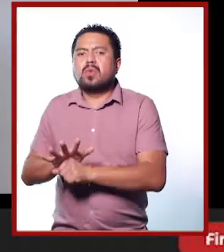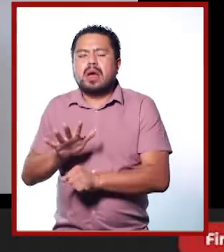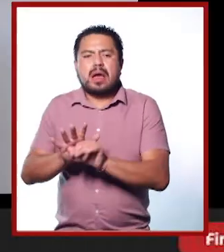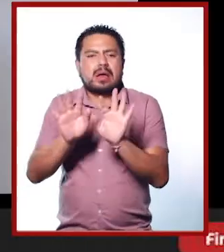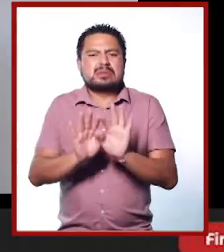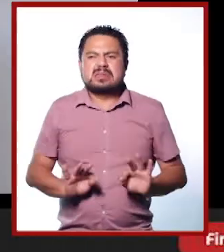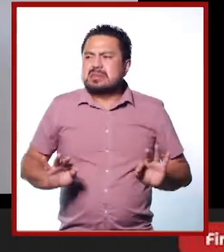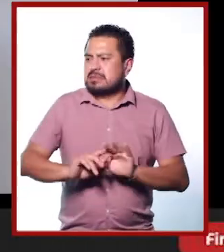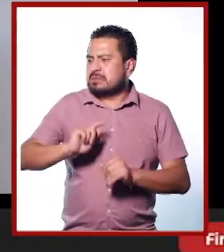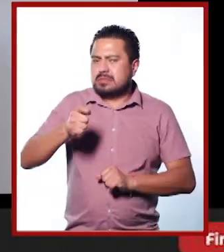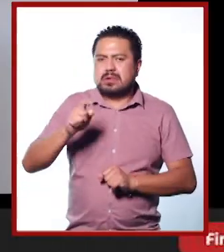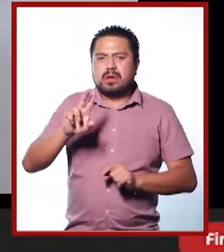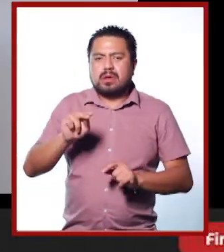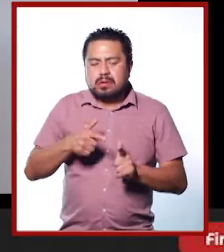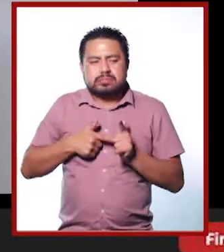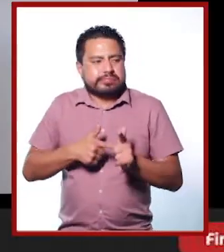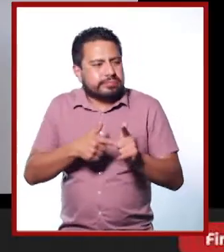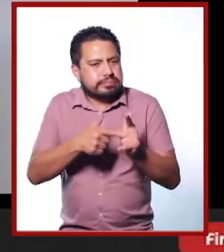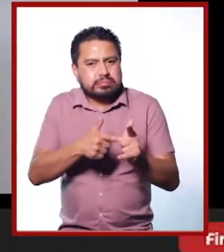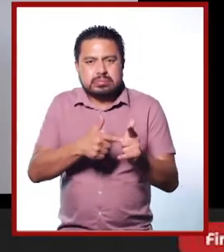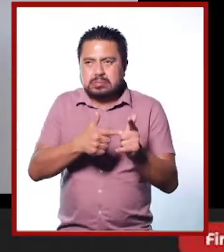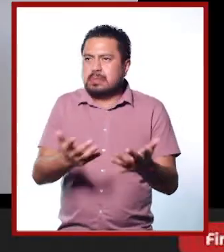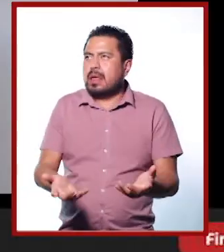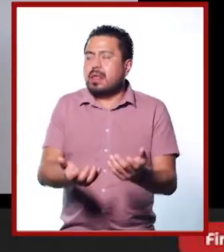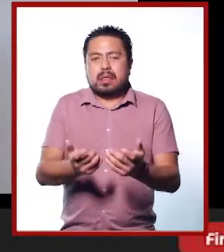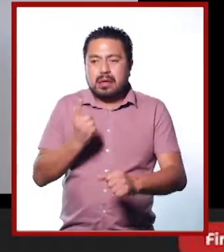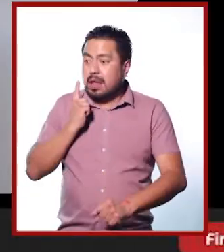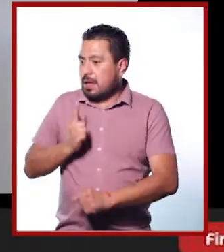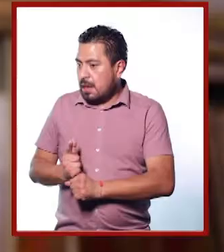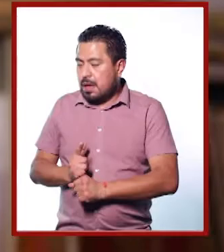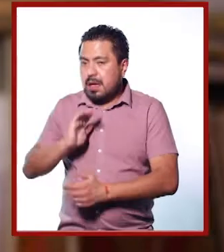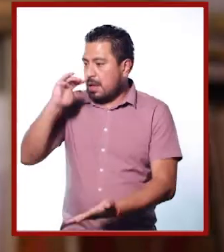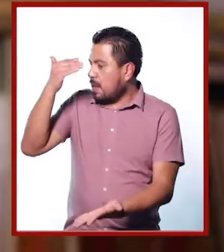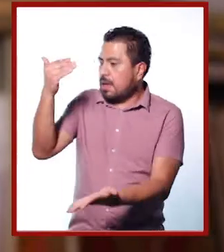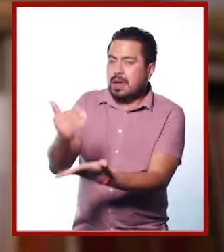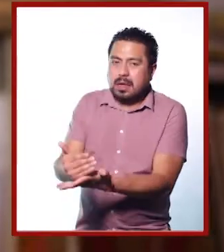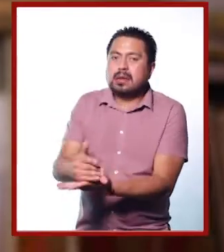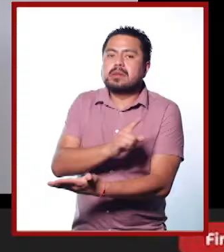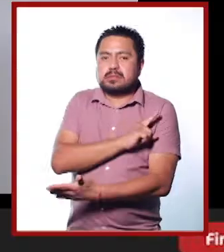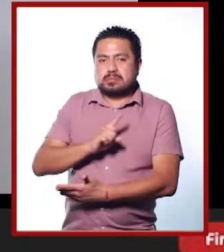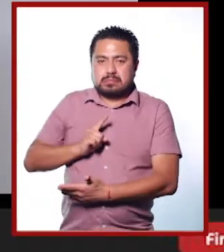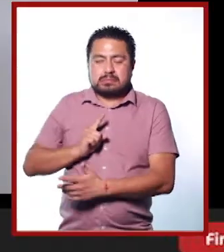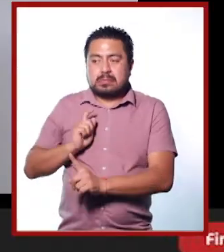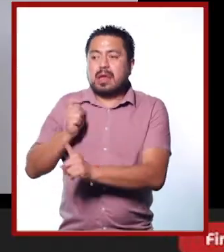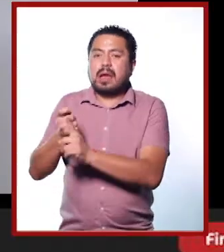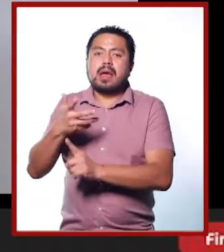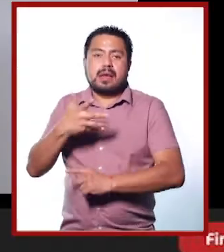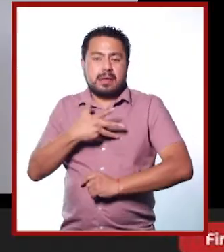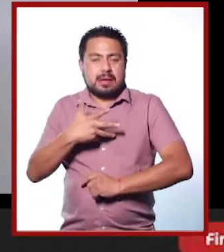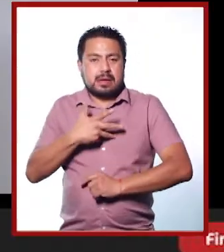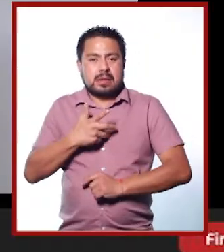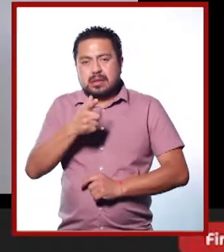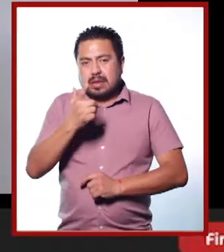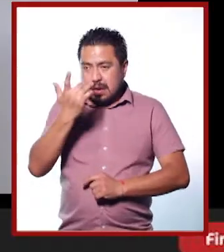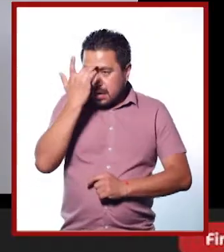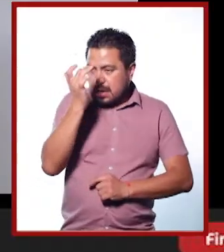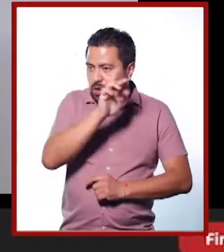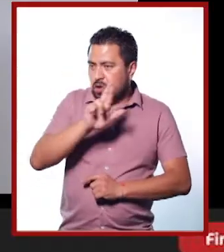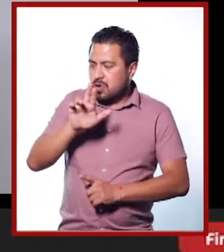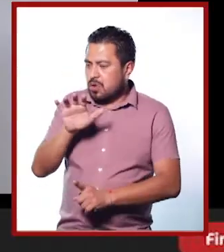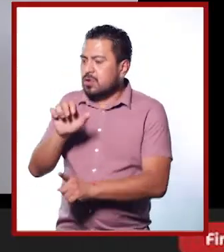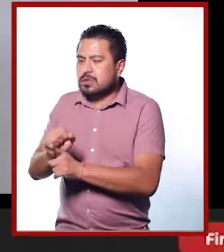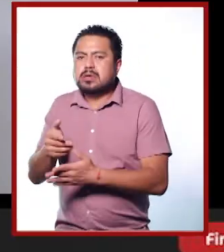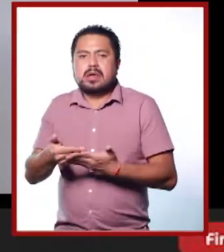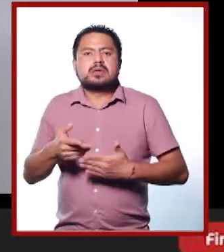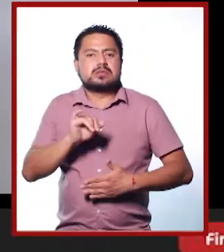¿Cuál sería lo importante? No dejar que siga creciendo y detectarla. O sea, al final tenemos que estar viendo esa violencia que existe, reconocerla